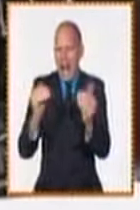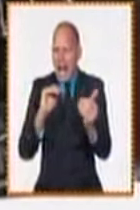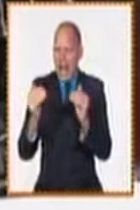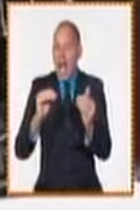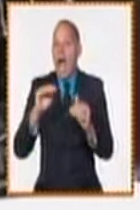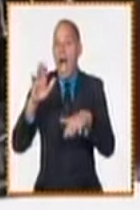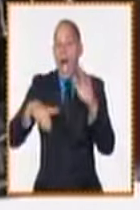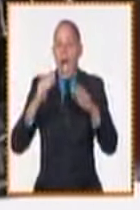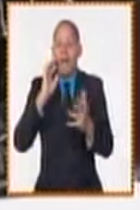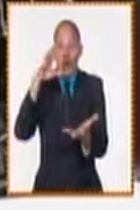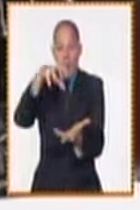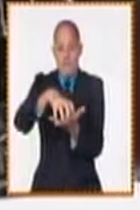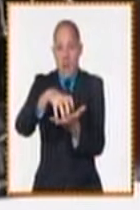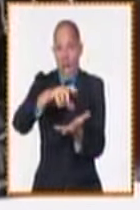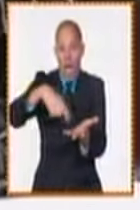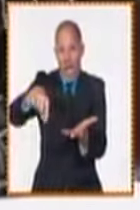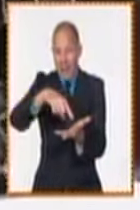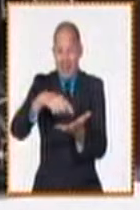de Bayamo.